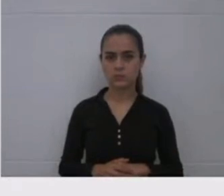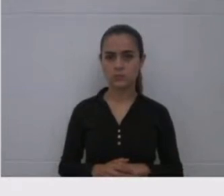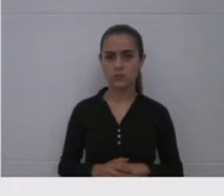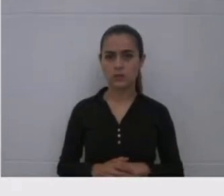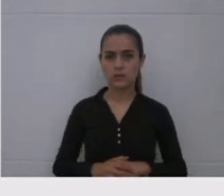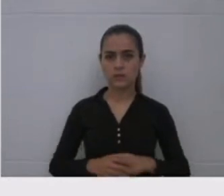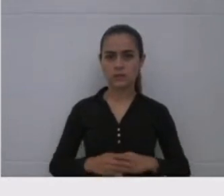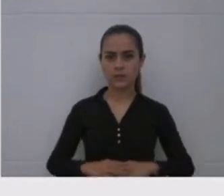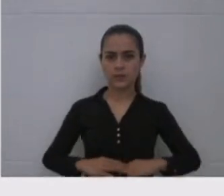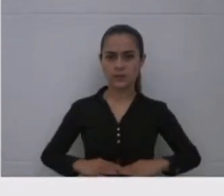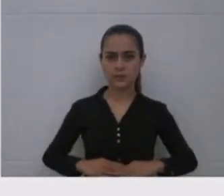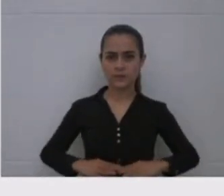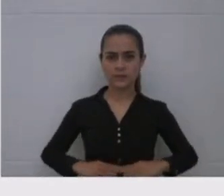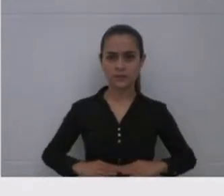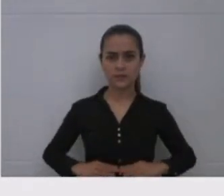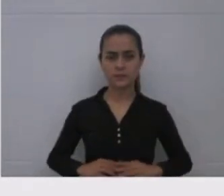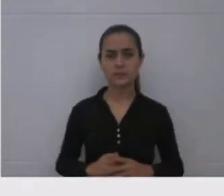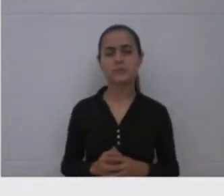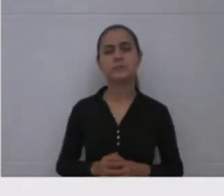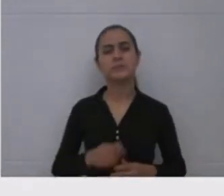Muchas gracias, señor presidente,